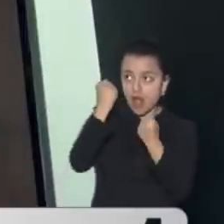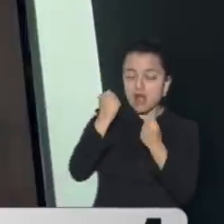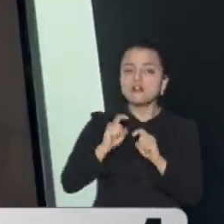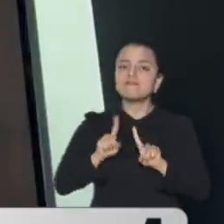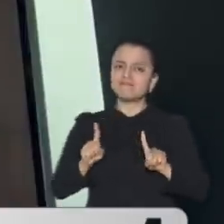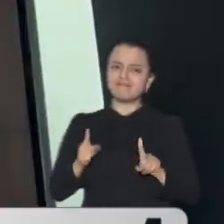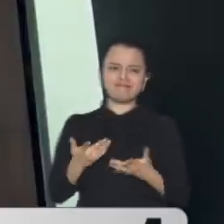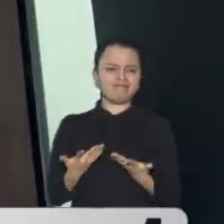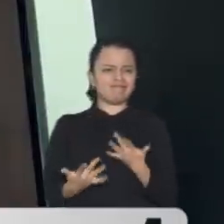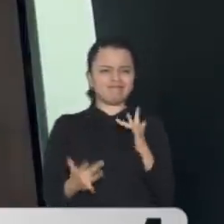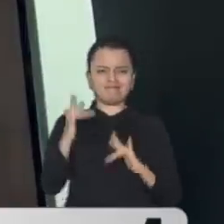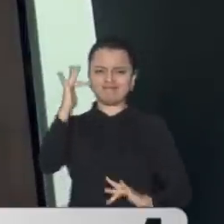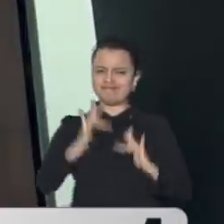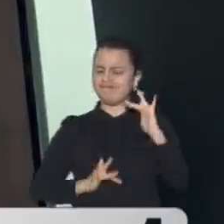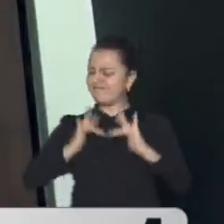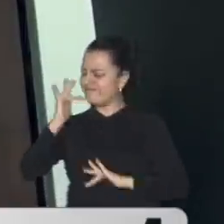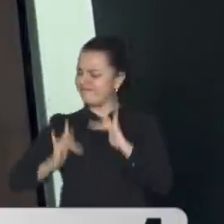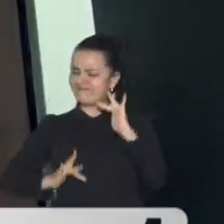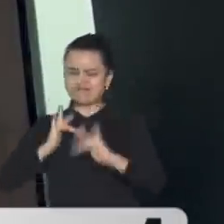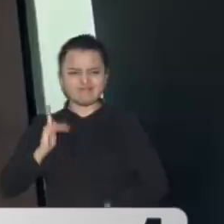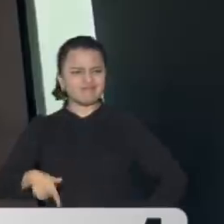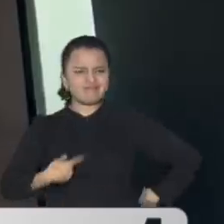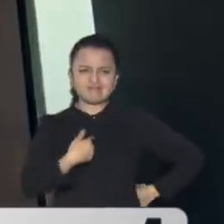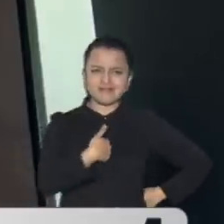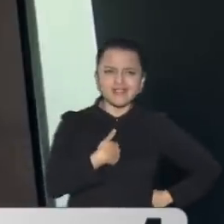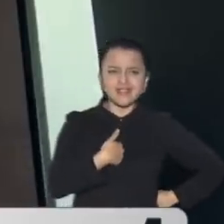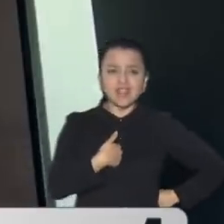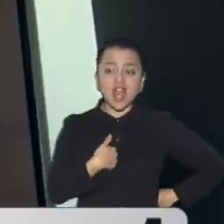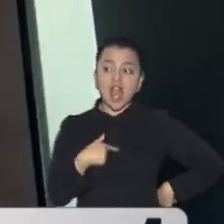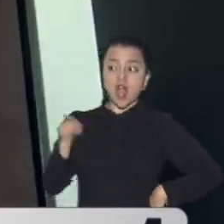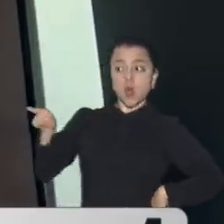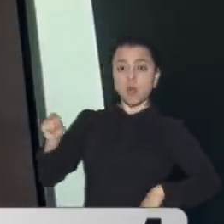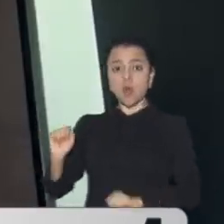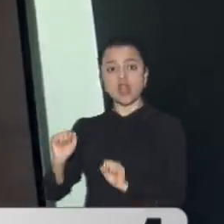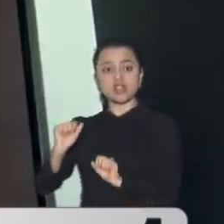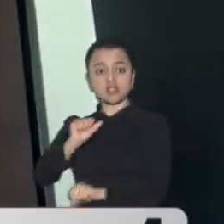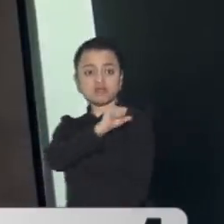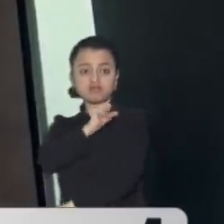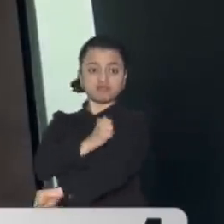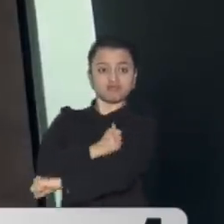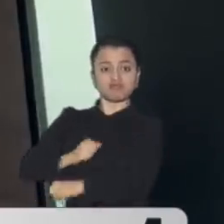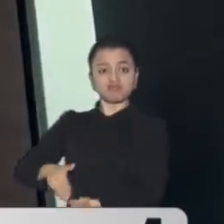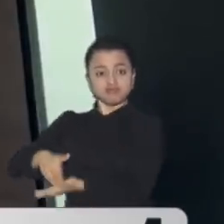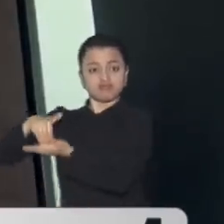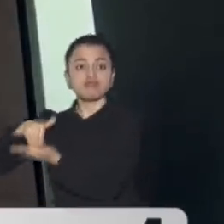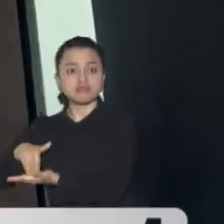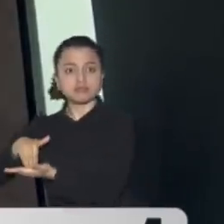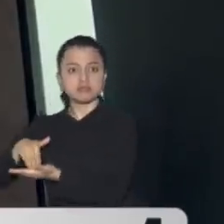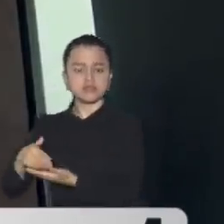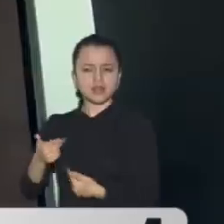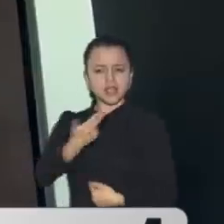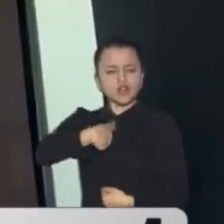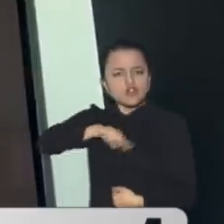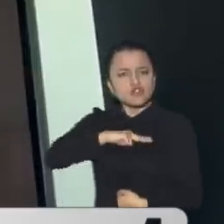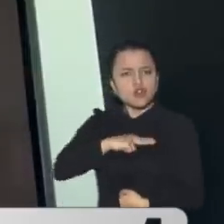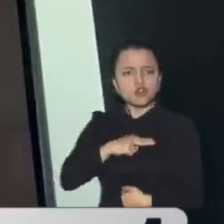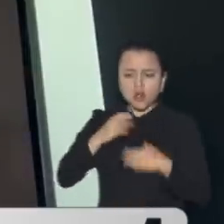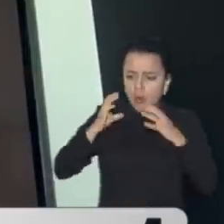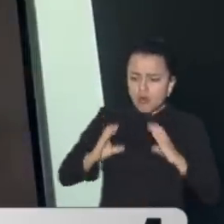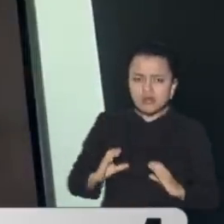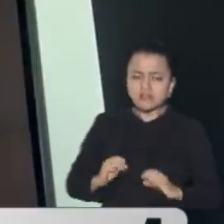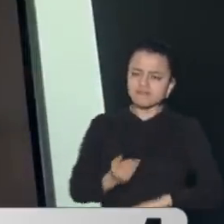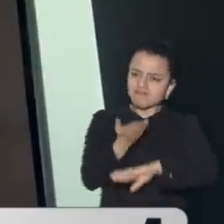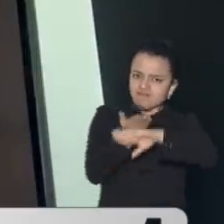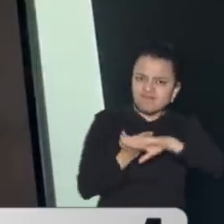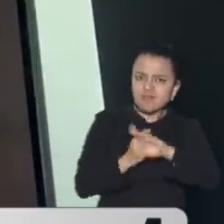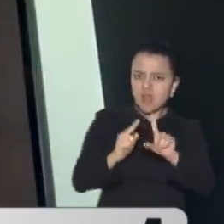Lamentablemente, la falta de autoridad nos lleva a que como bancada minoritaria hagamos un llamado a la Procuraduría para que establezcan